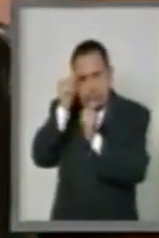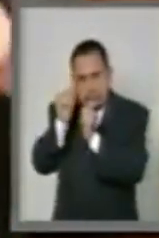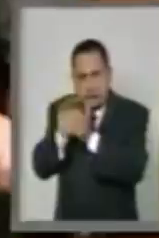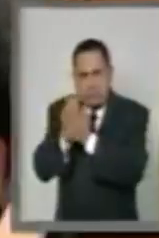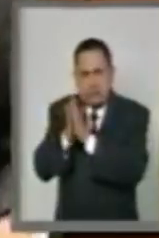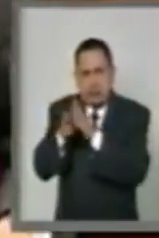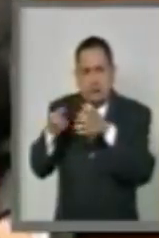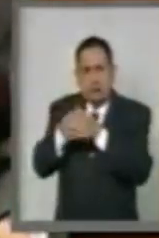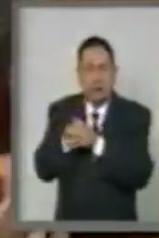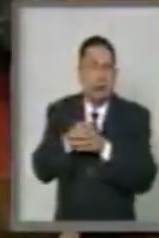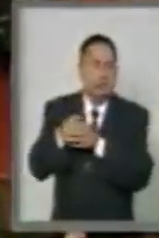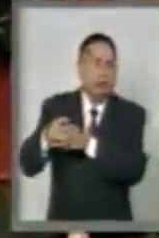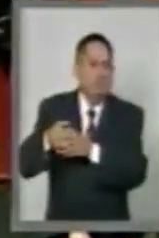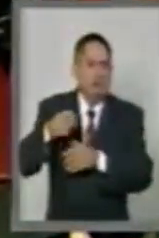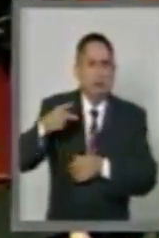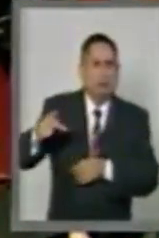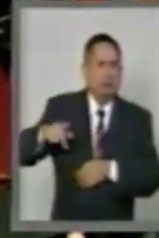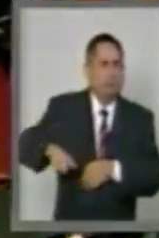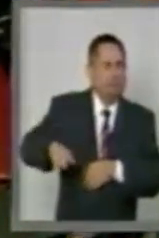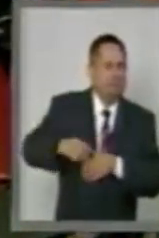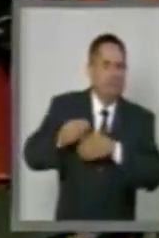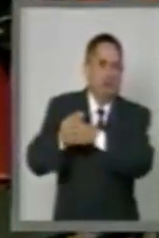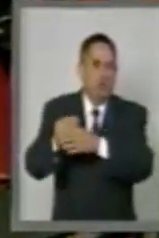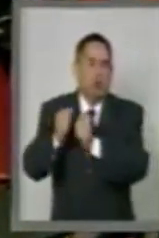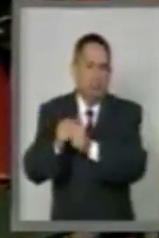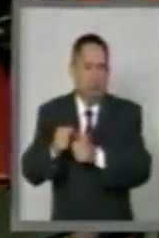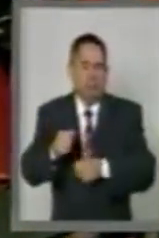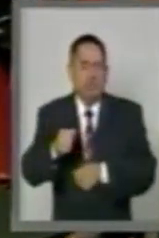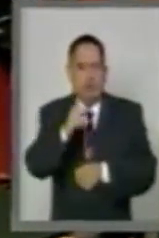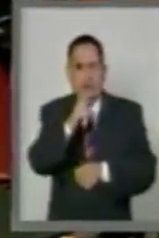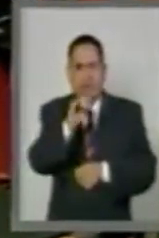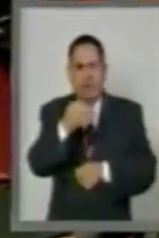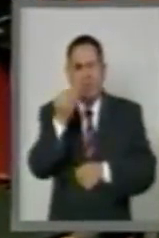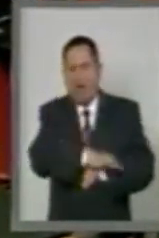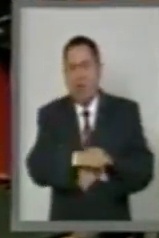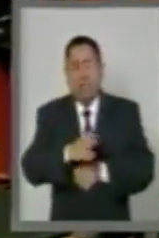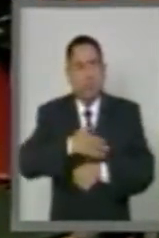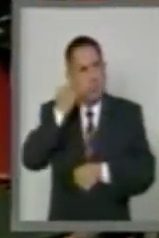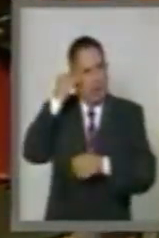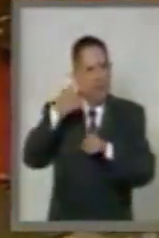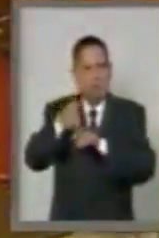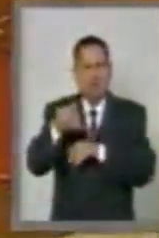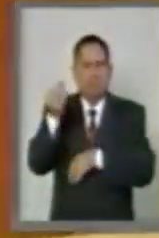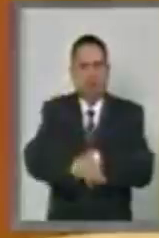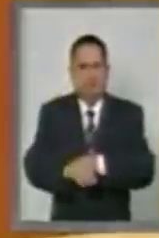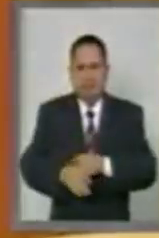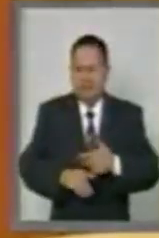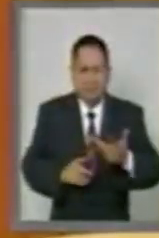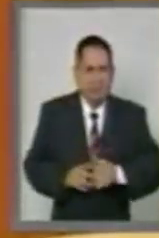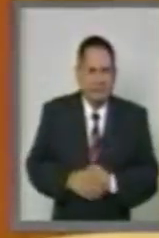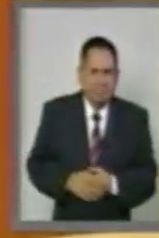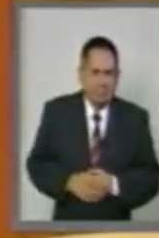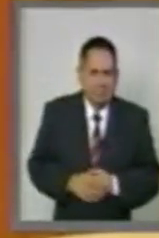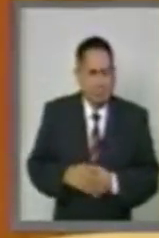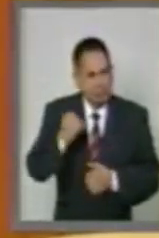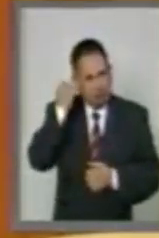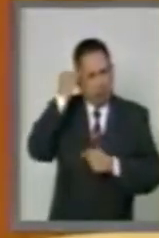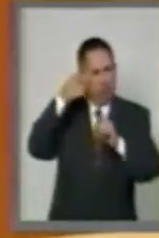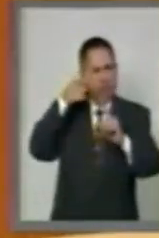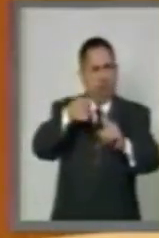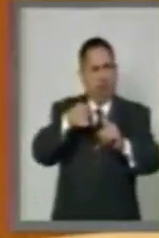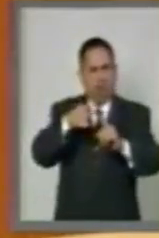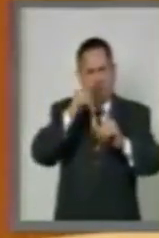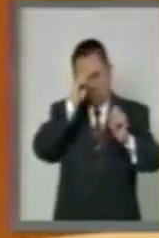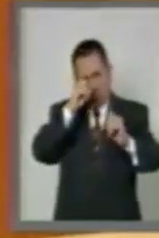la derecha, con la traición del PRI a sus principios, con el abandono de la ideología de